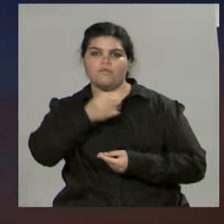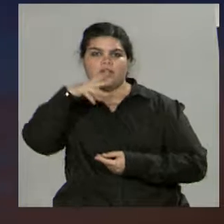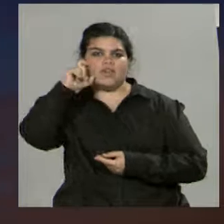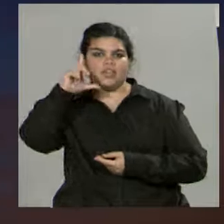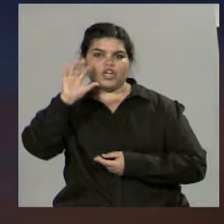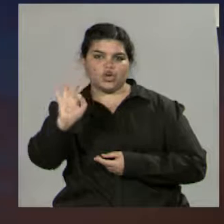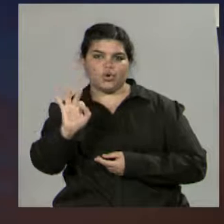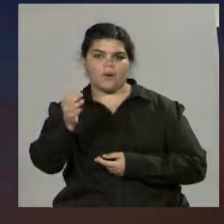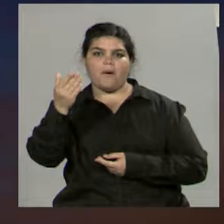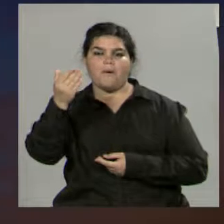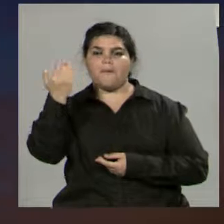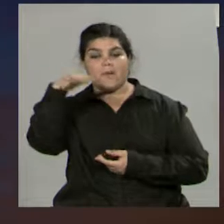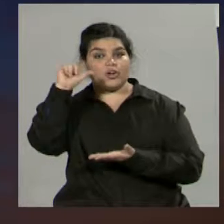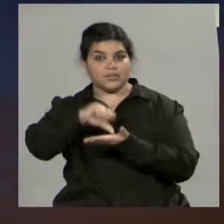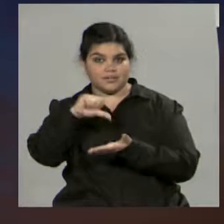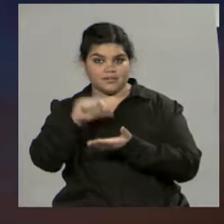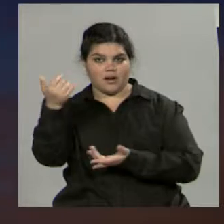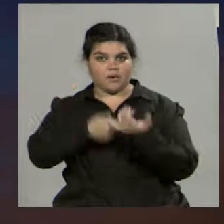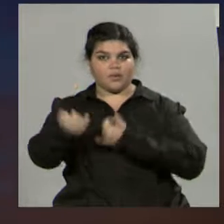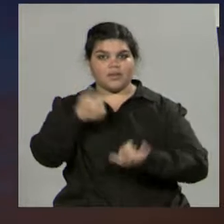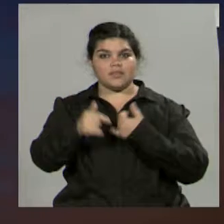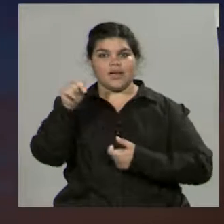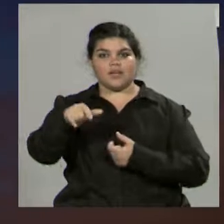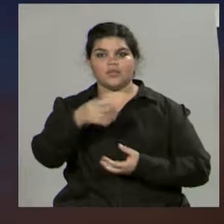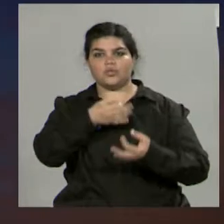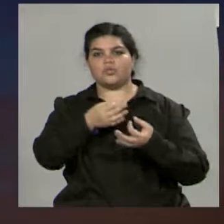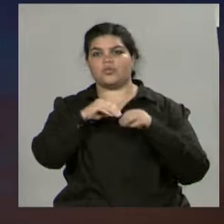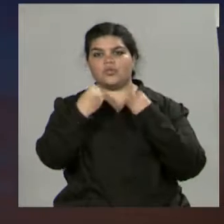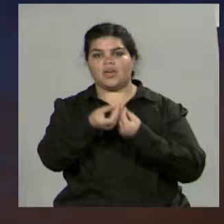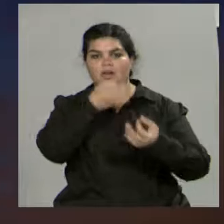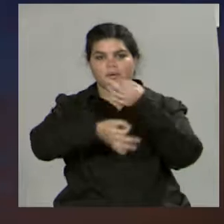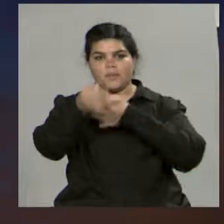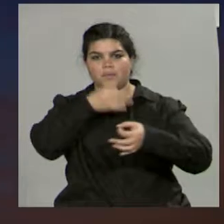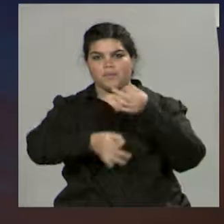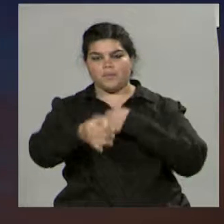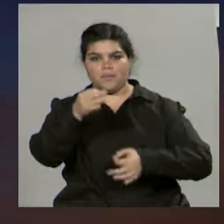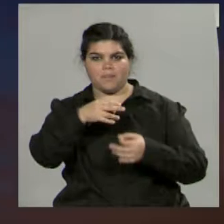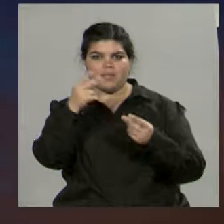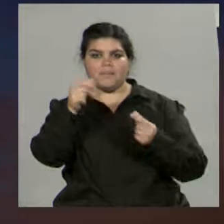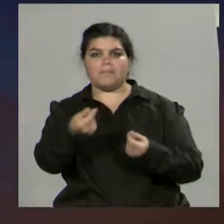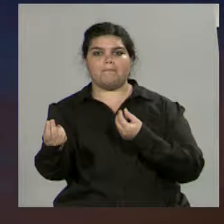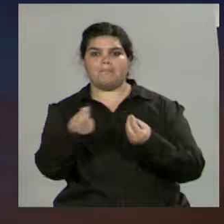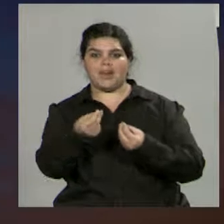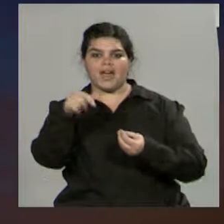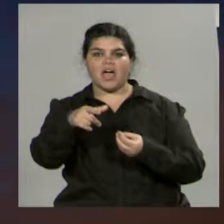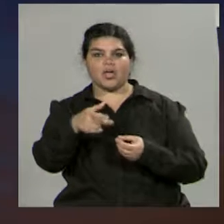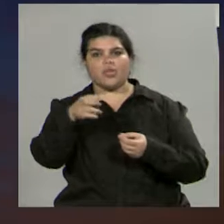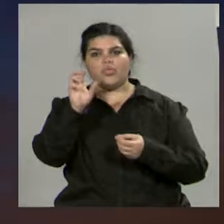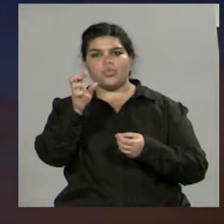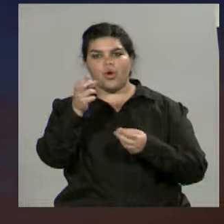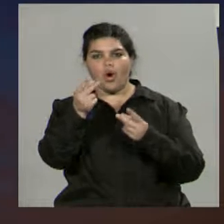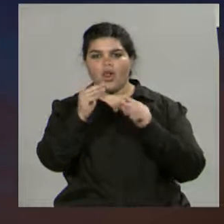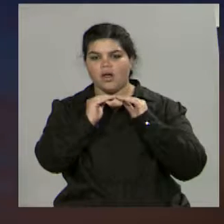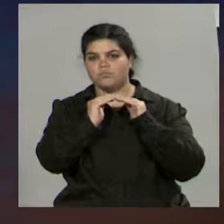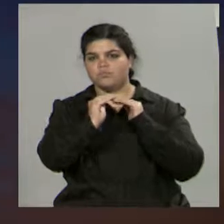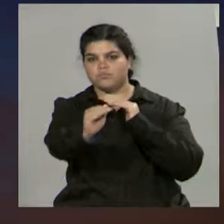Schrödinger sacrificó más de 1.800 millones de dólares de reservas para poder contener el dólar. Por lo pronto,